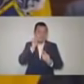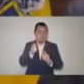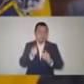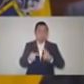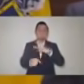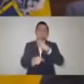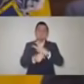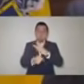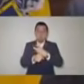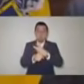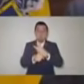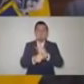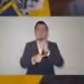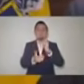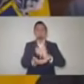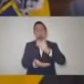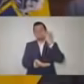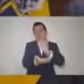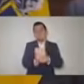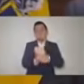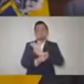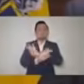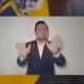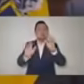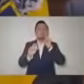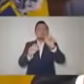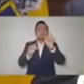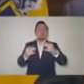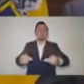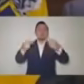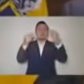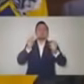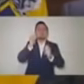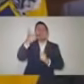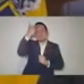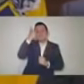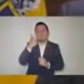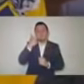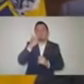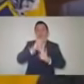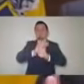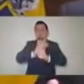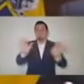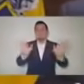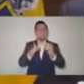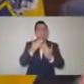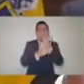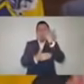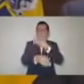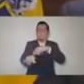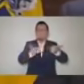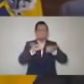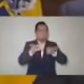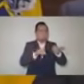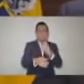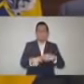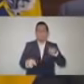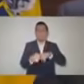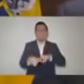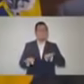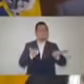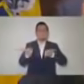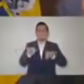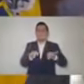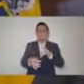pasos segundo la suspensión de actividades sería únicamente las noches durante el día seguiremos con las actividades